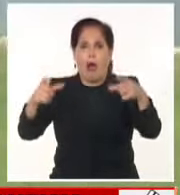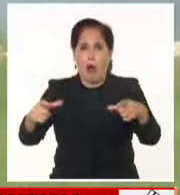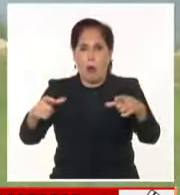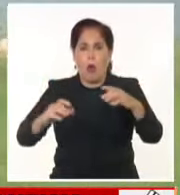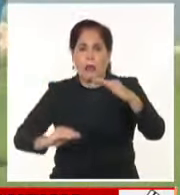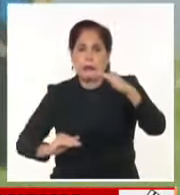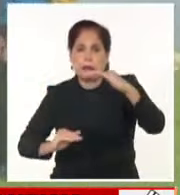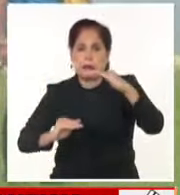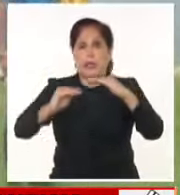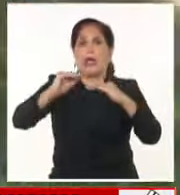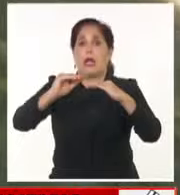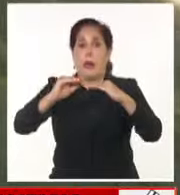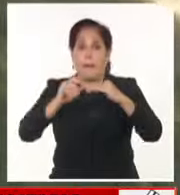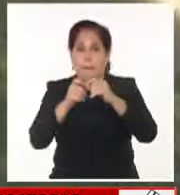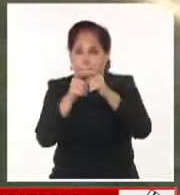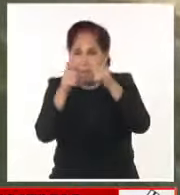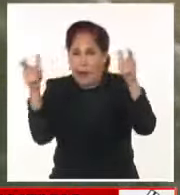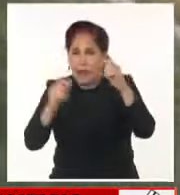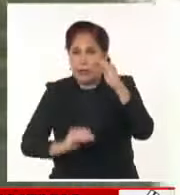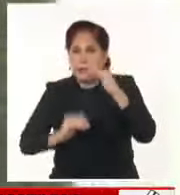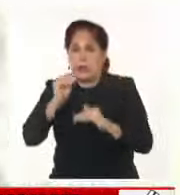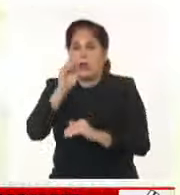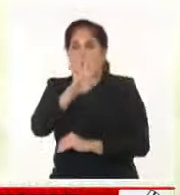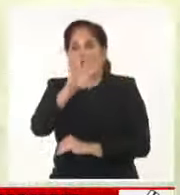de forma general están a un